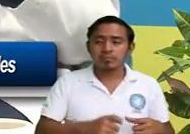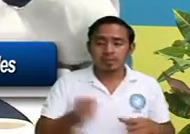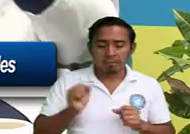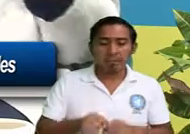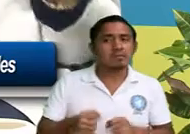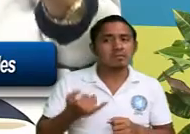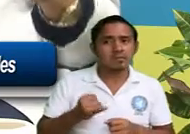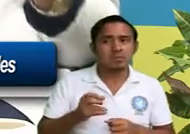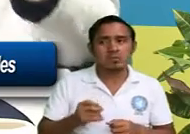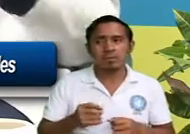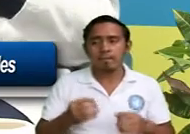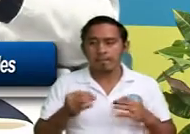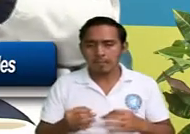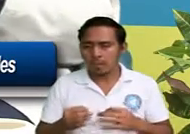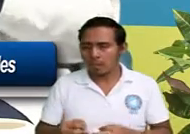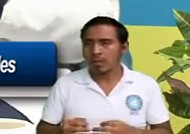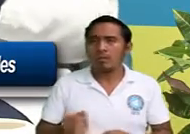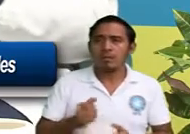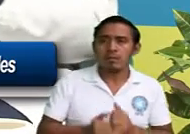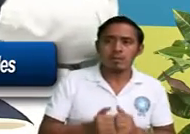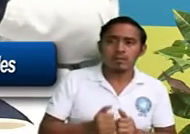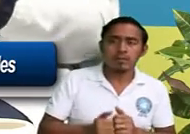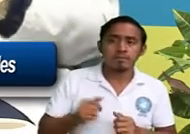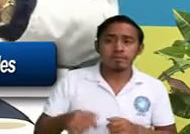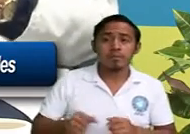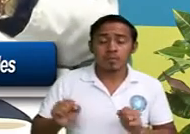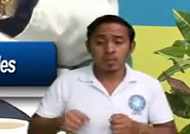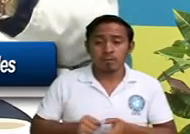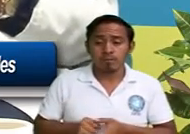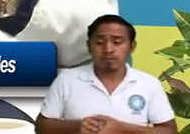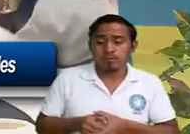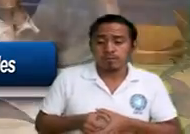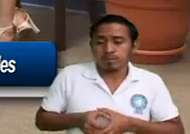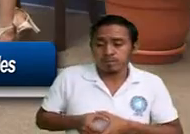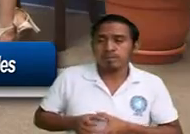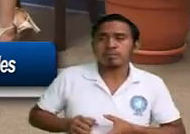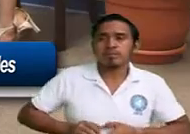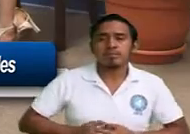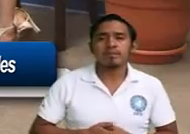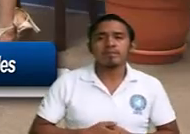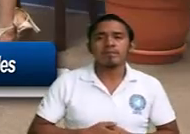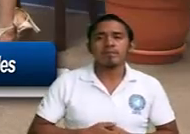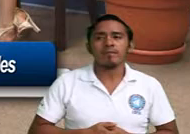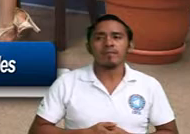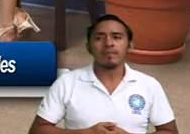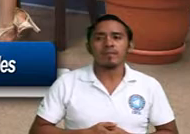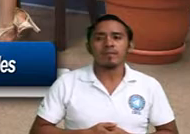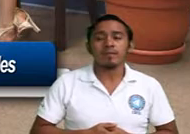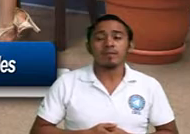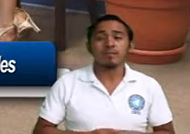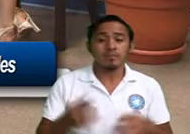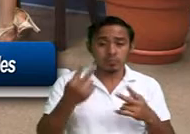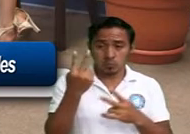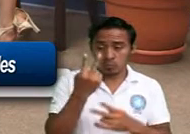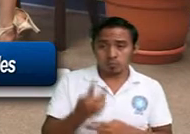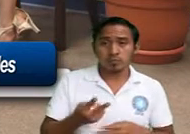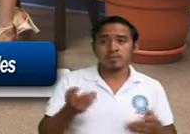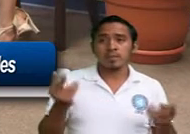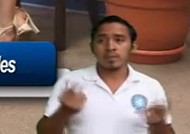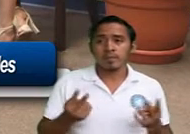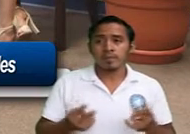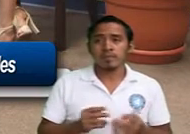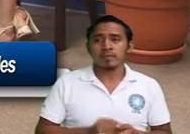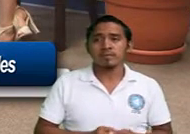puedo saber si el niño está bien, si va a aguantar las contracciones, etcétera. Cuando los niños están vivos los dos y uno